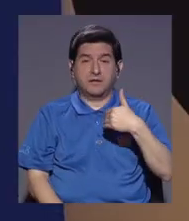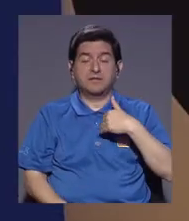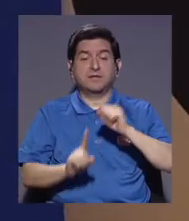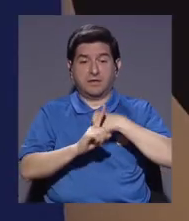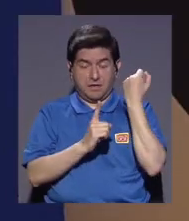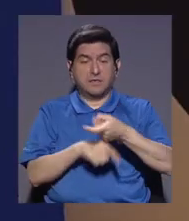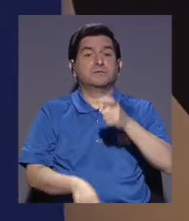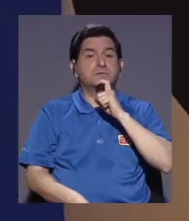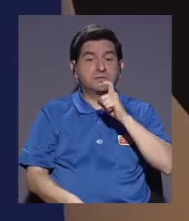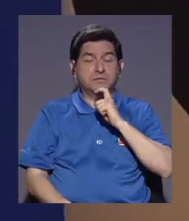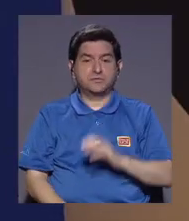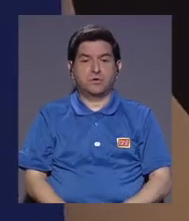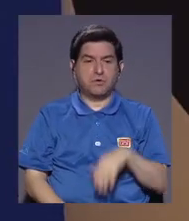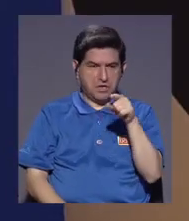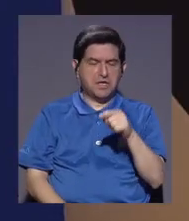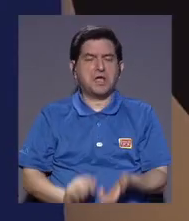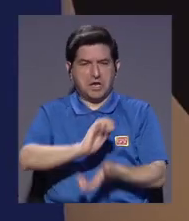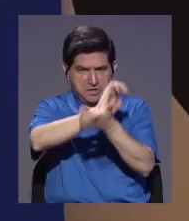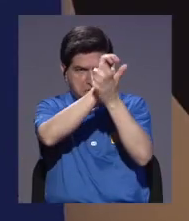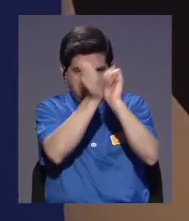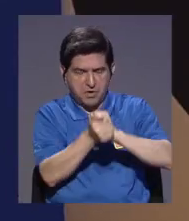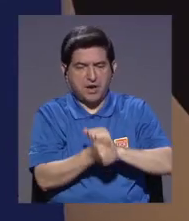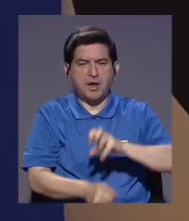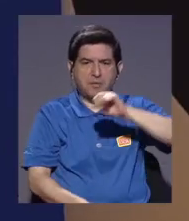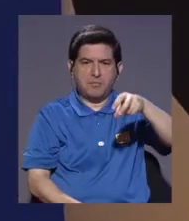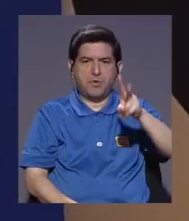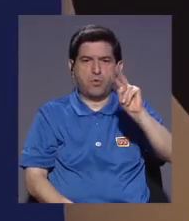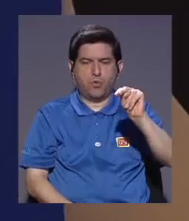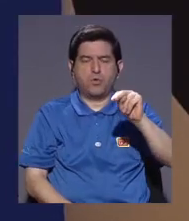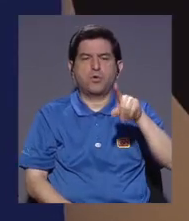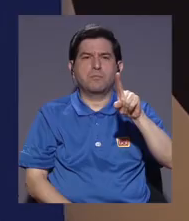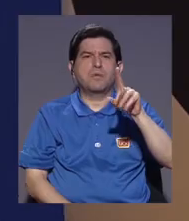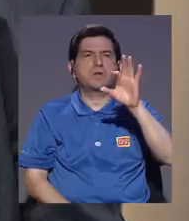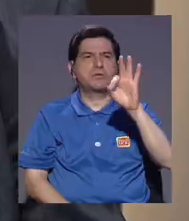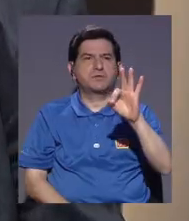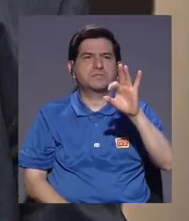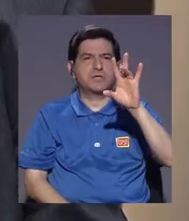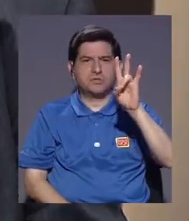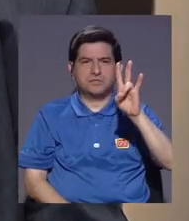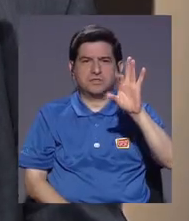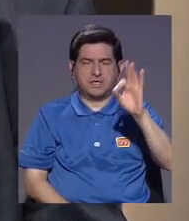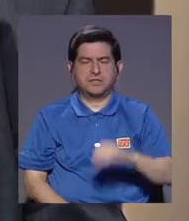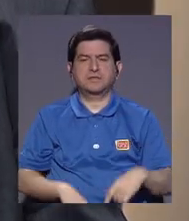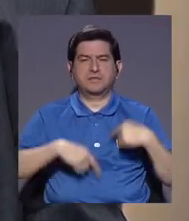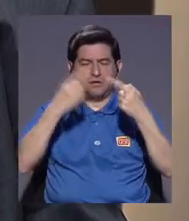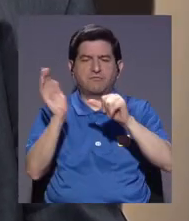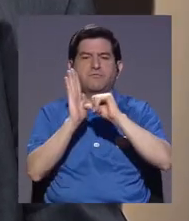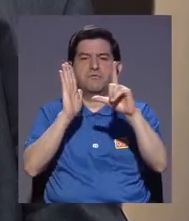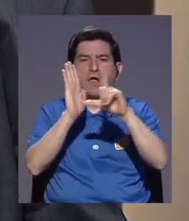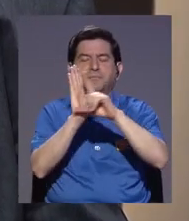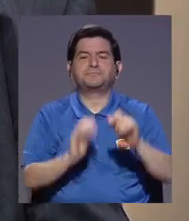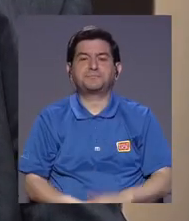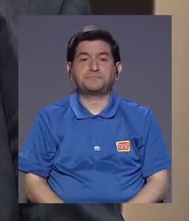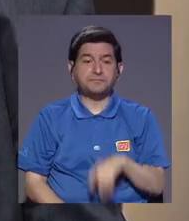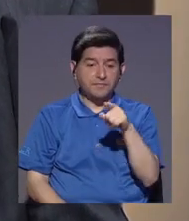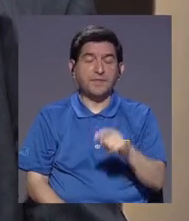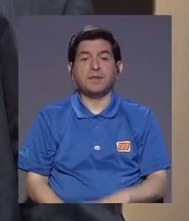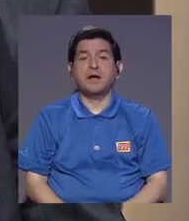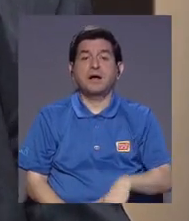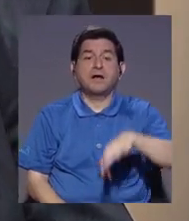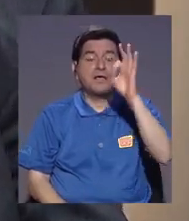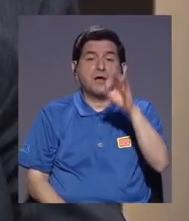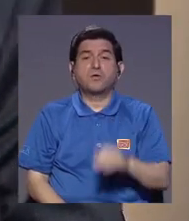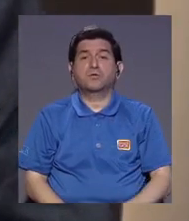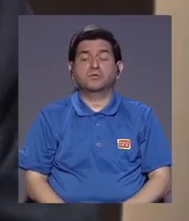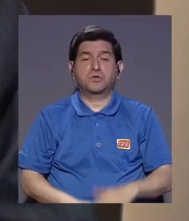frente y encima se fue con esa reforma en junio de 1979 la asamblea legislativa y ahí se